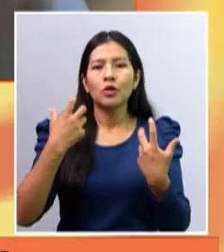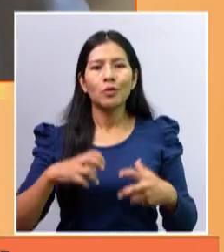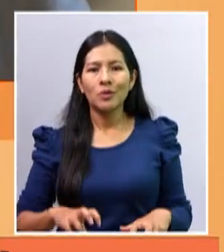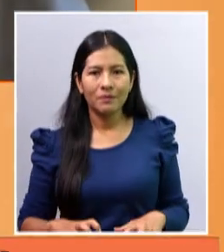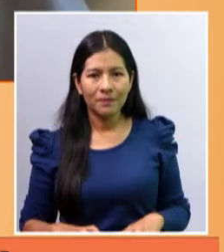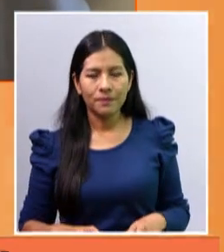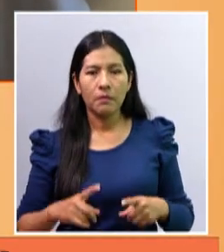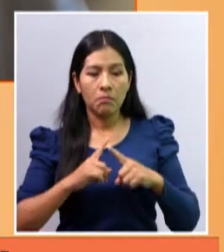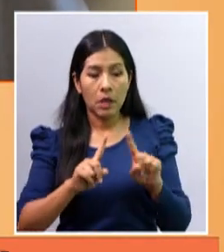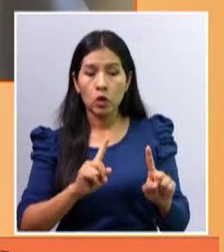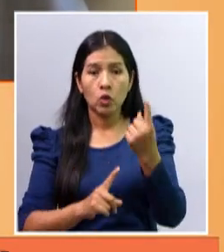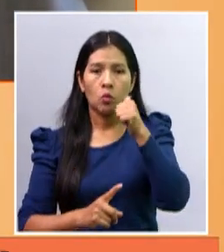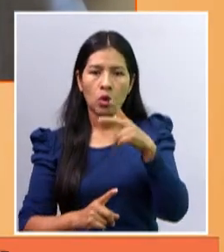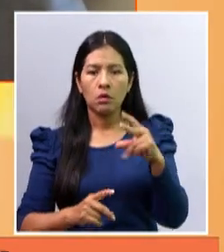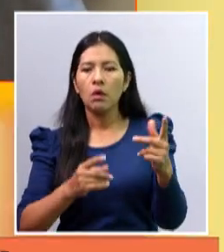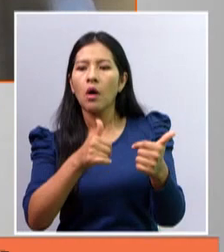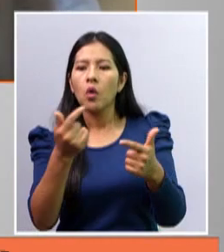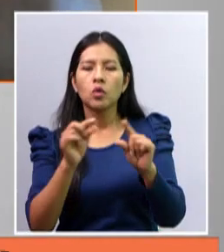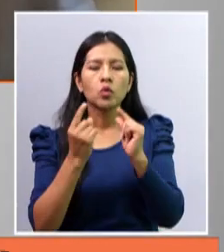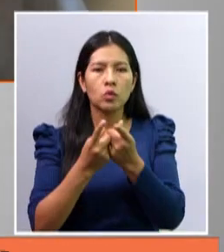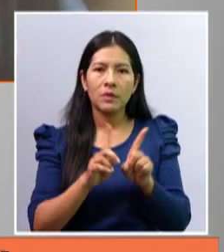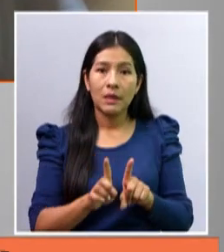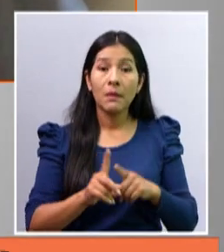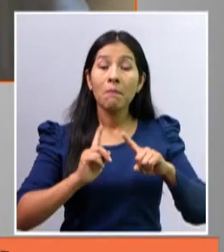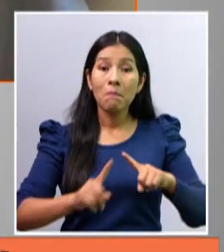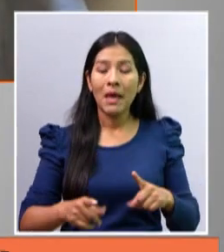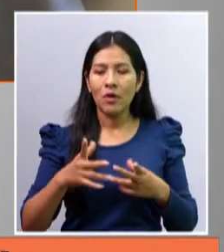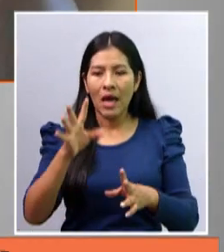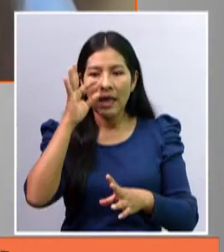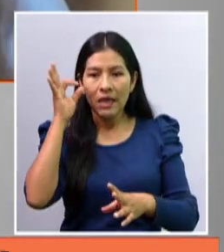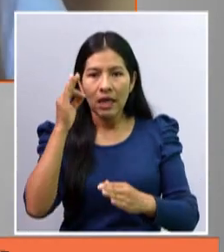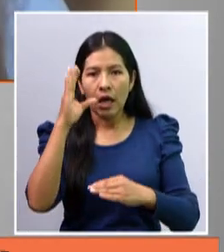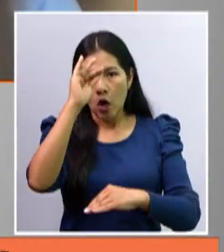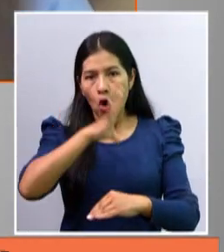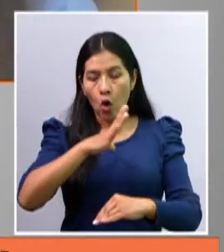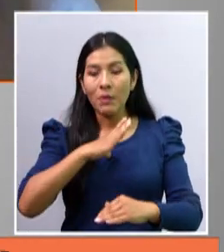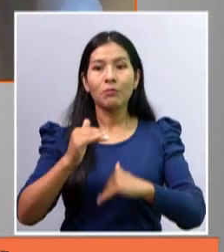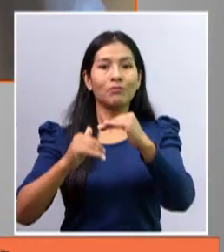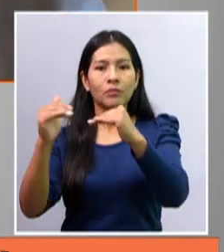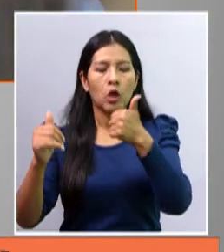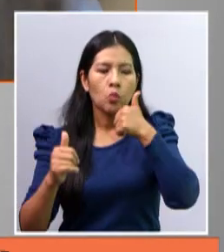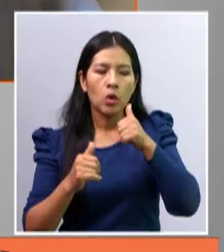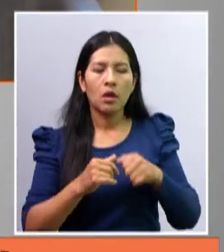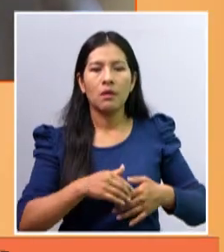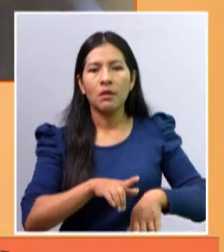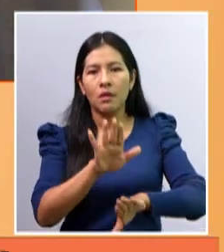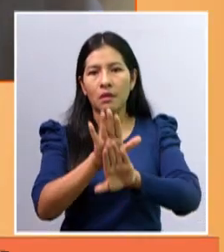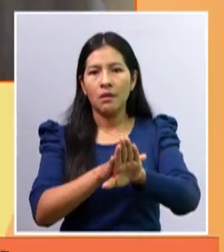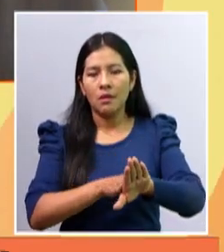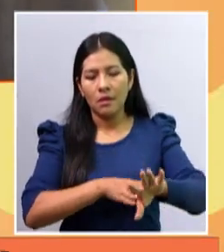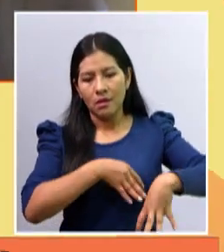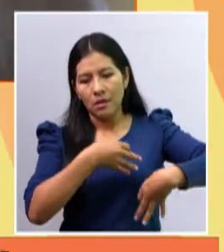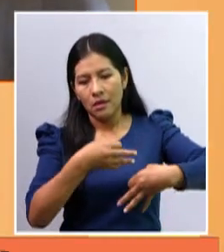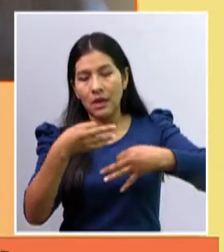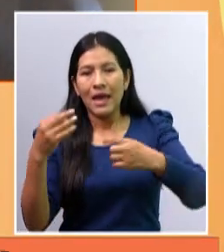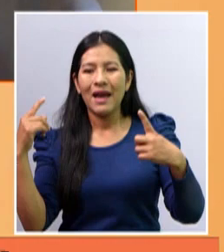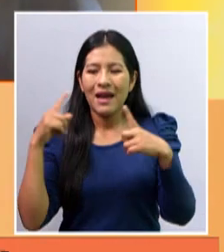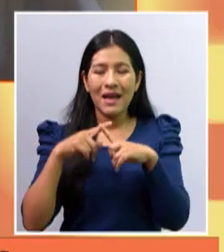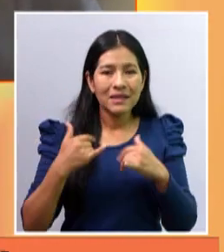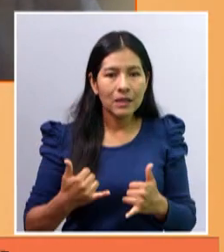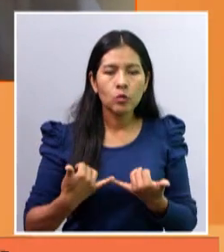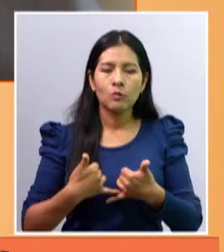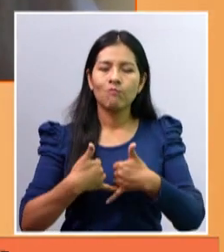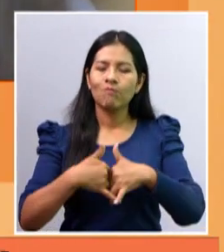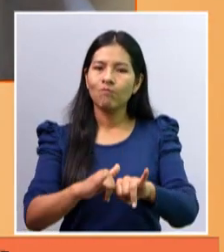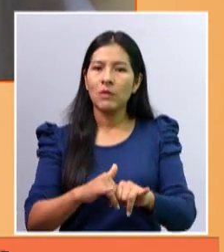que para las mujeres todavía sería un proceso muy largo que aún hoy en día seguimos trabajando para ver cómo salir adelante de